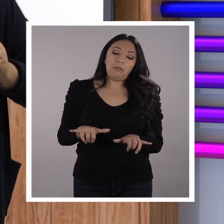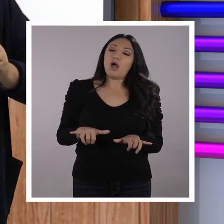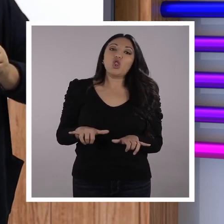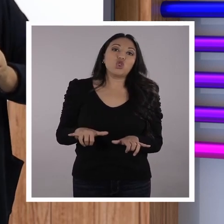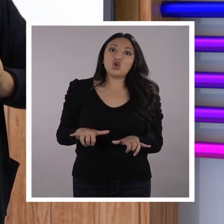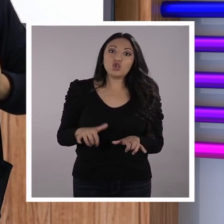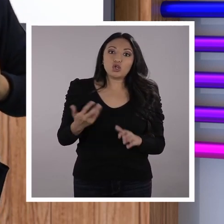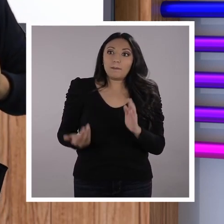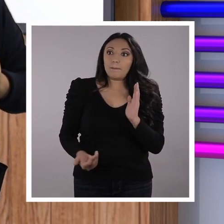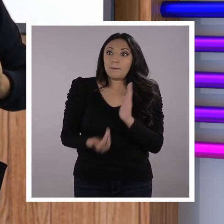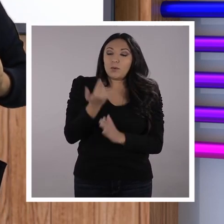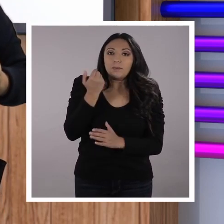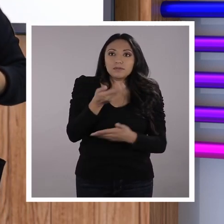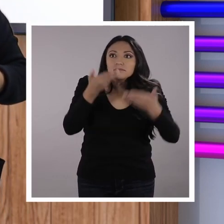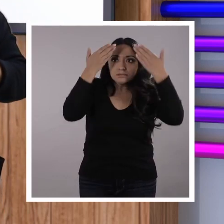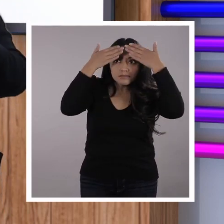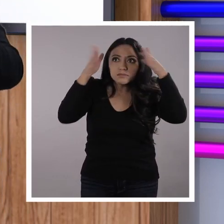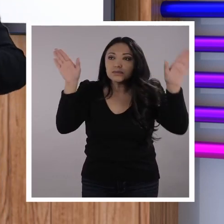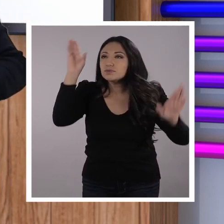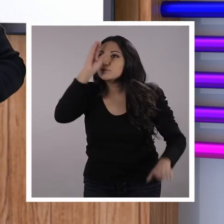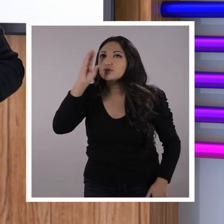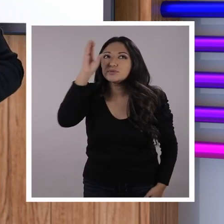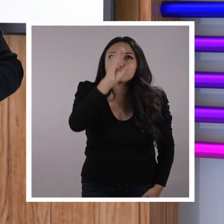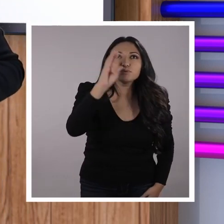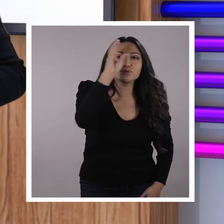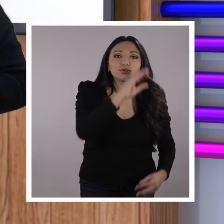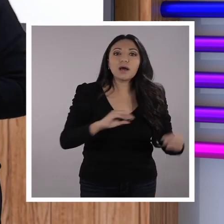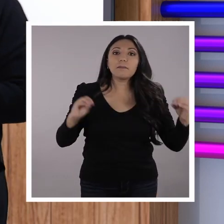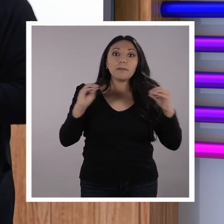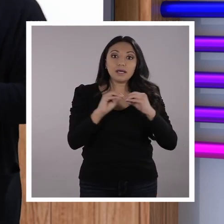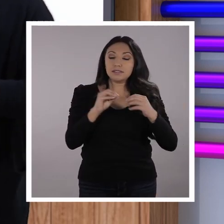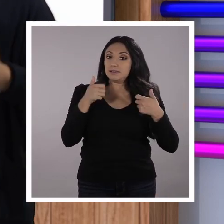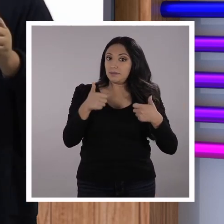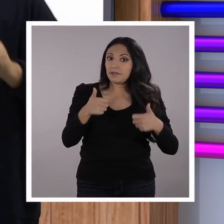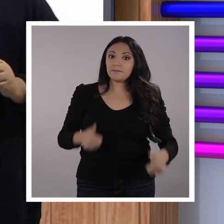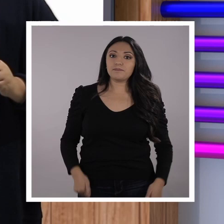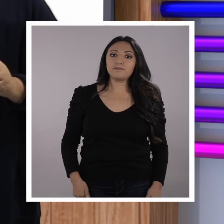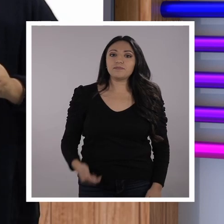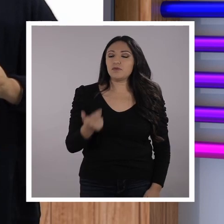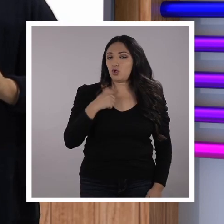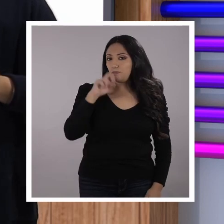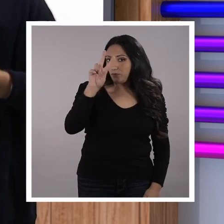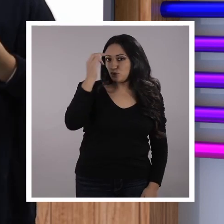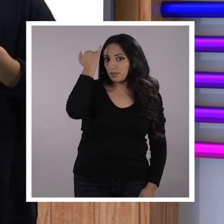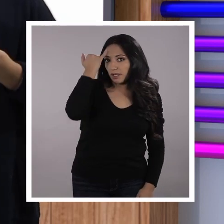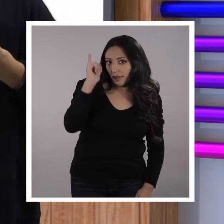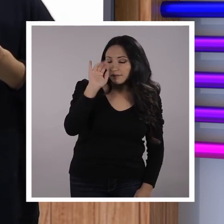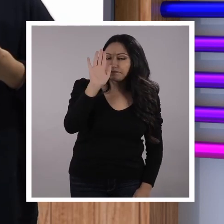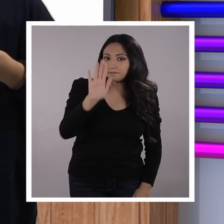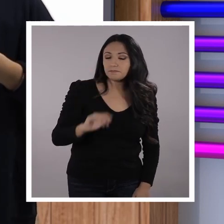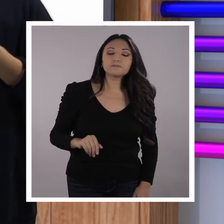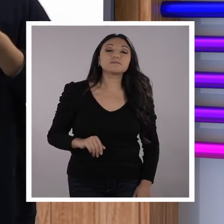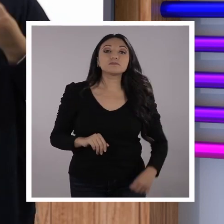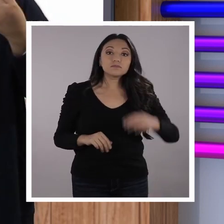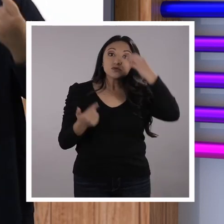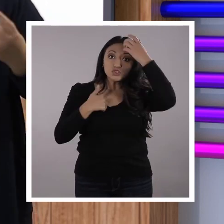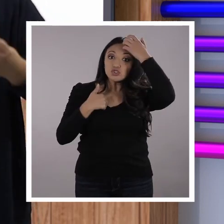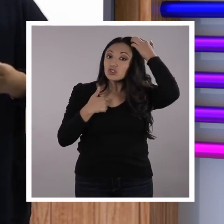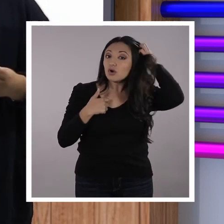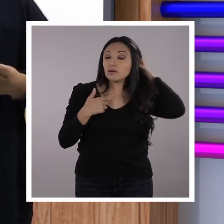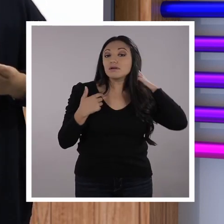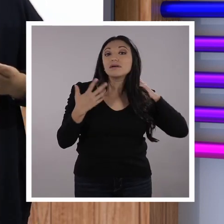tu pensamiento se disparó para otro lado y está muy bien. Yo he propuesto aquí dos ideas. Por ejemplo,